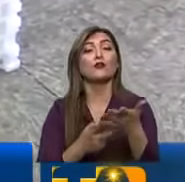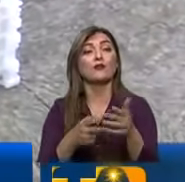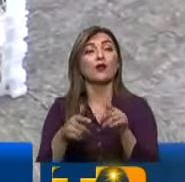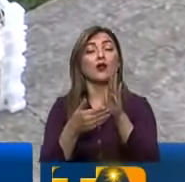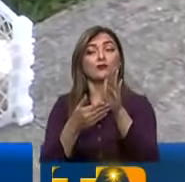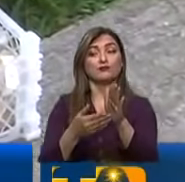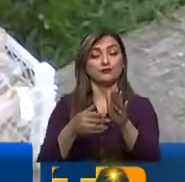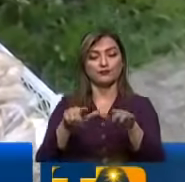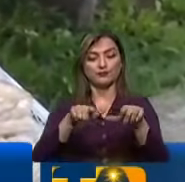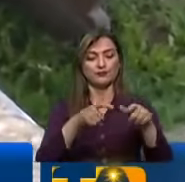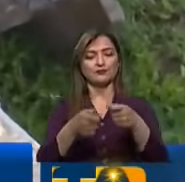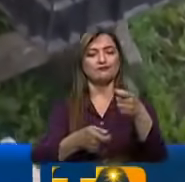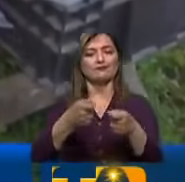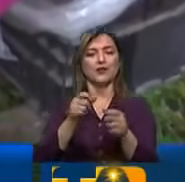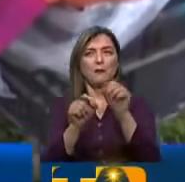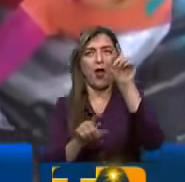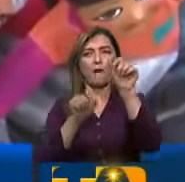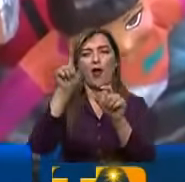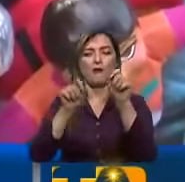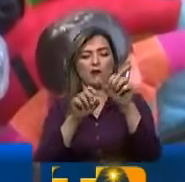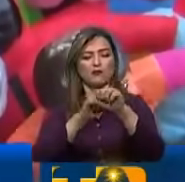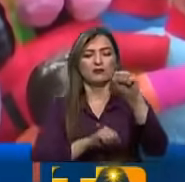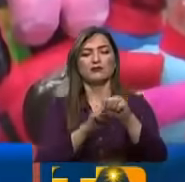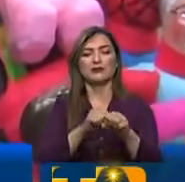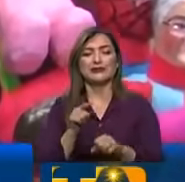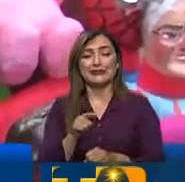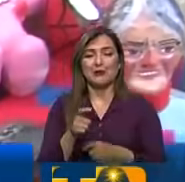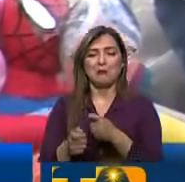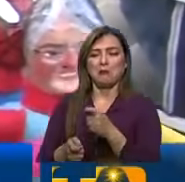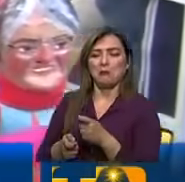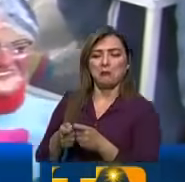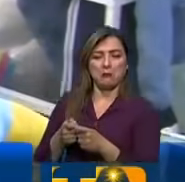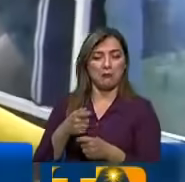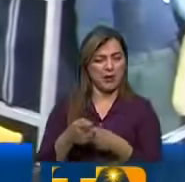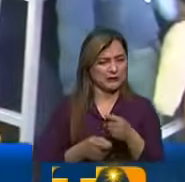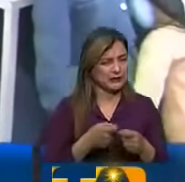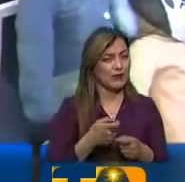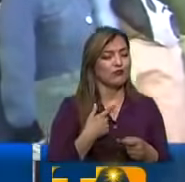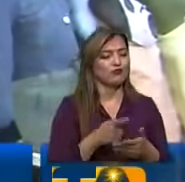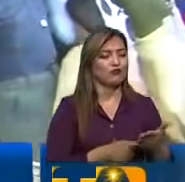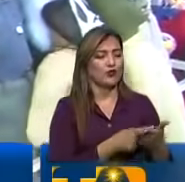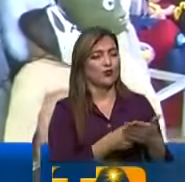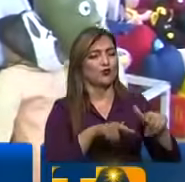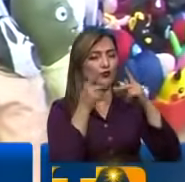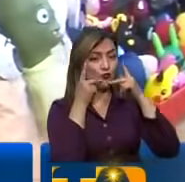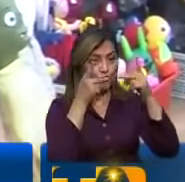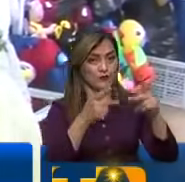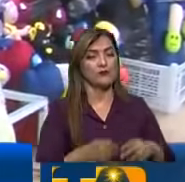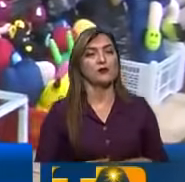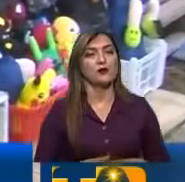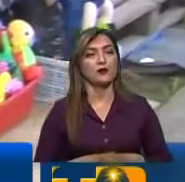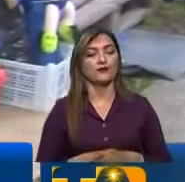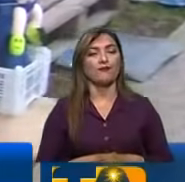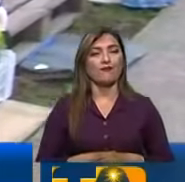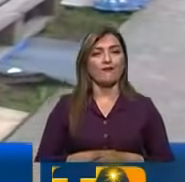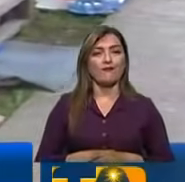encuentra en uno de estos puestos vendiendo pirotecnia? La venta de juegos pirotécnicos está completamente prohibida en el espacio público. Si es